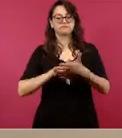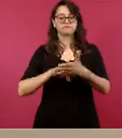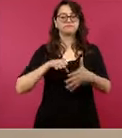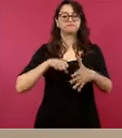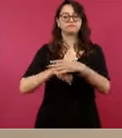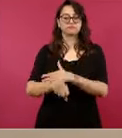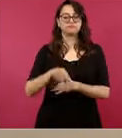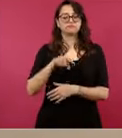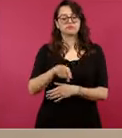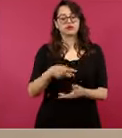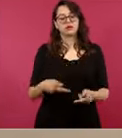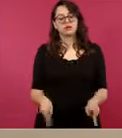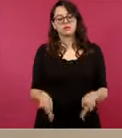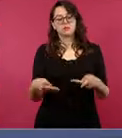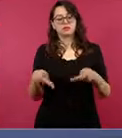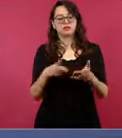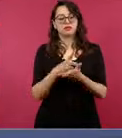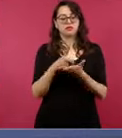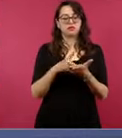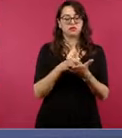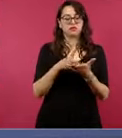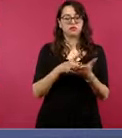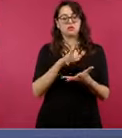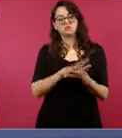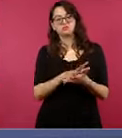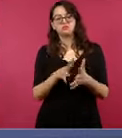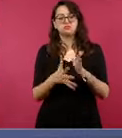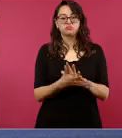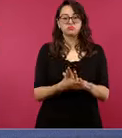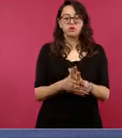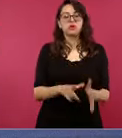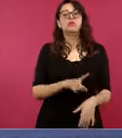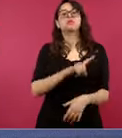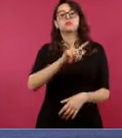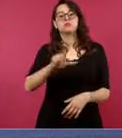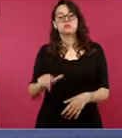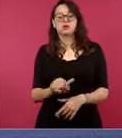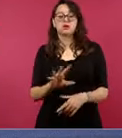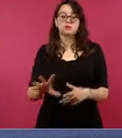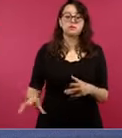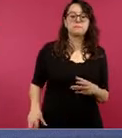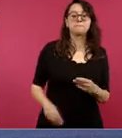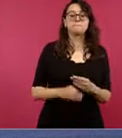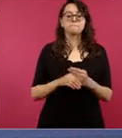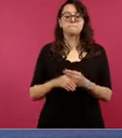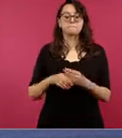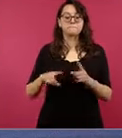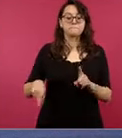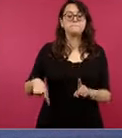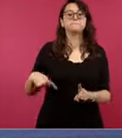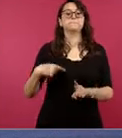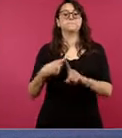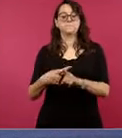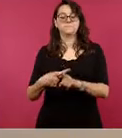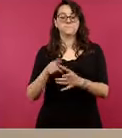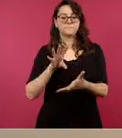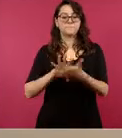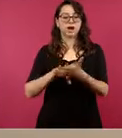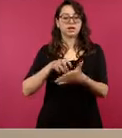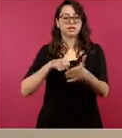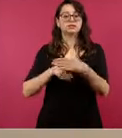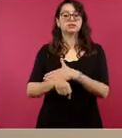por narcomenudeo y cohecho. Posteriormente, se le cumplimentó una orden de aprehensión en reclusión por parte de la Fiscalía de la Ciudad de